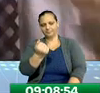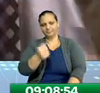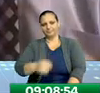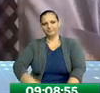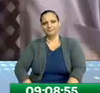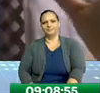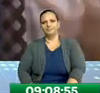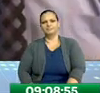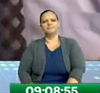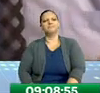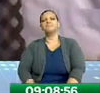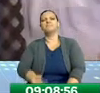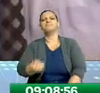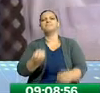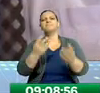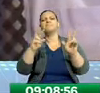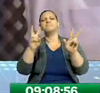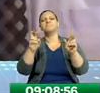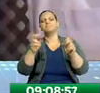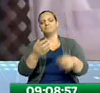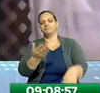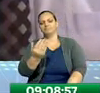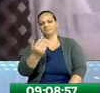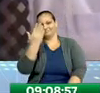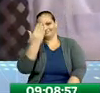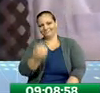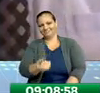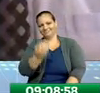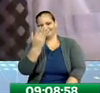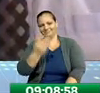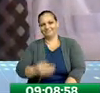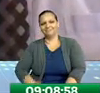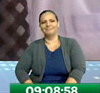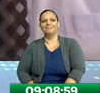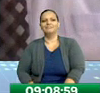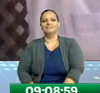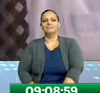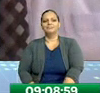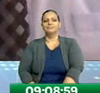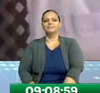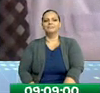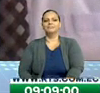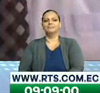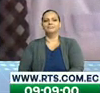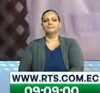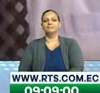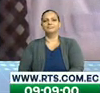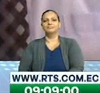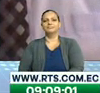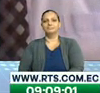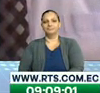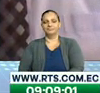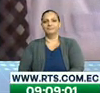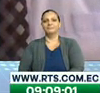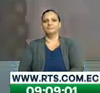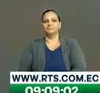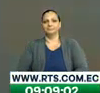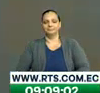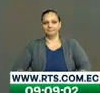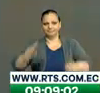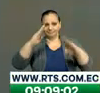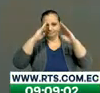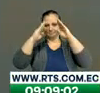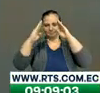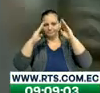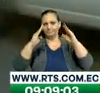qué. Otra vez contigo, buenos días. ¿Qué tal, Huguito? Así es, seguimos desde exteriores, justamente